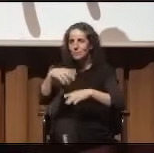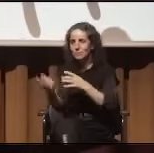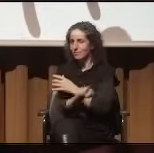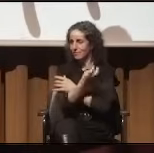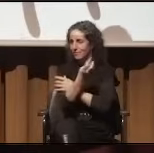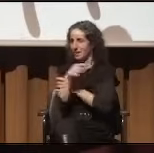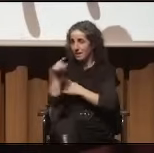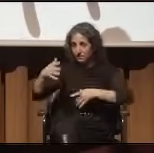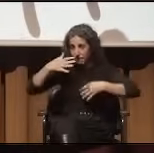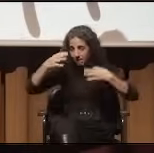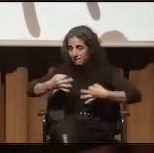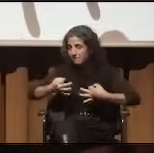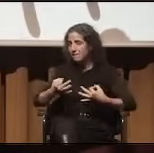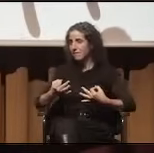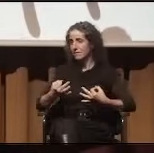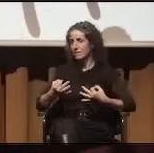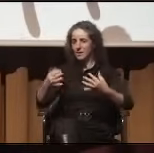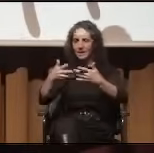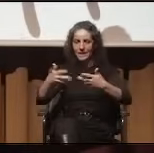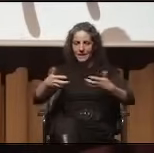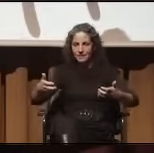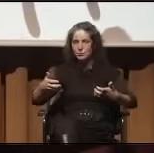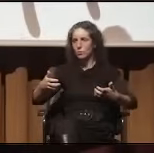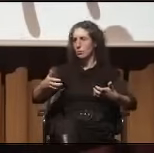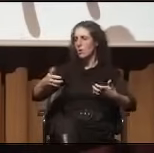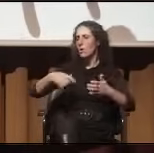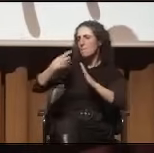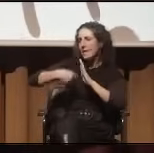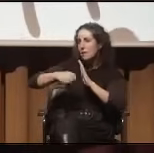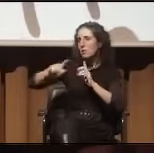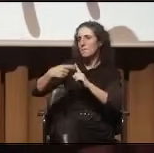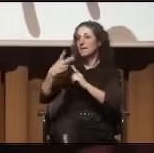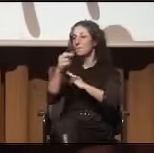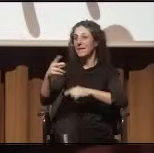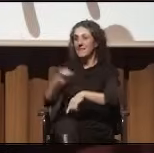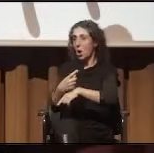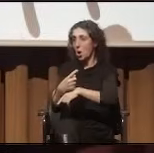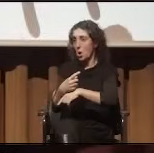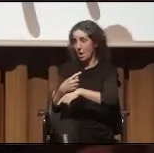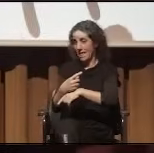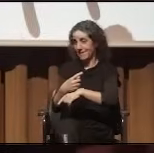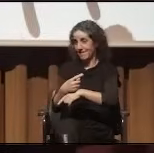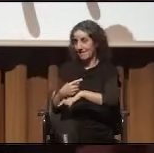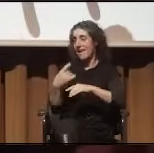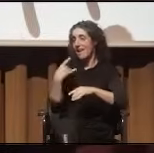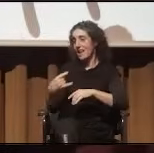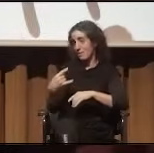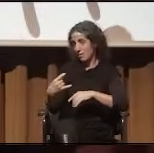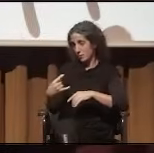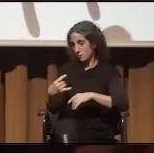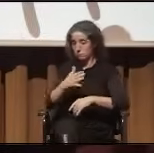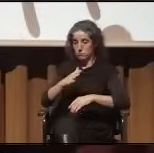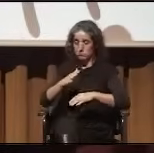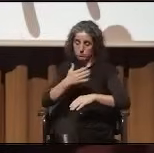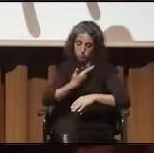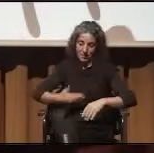que son nucleares. El texto, la película y las 20 horas de grabación que no se han empleado para la película, que son propiedad mía y de la